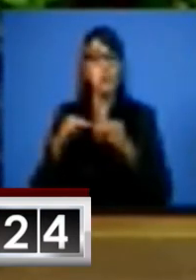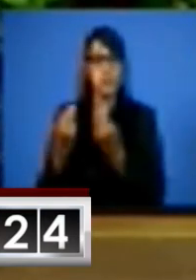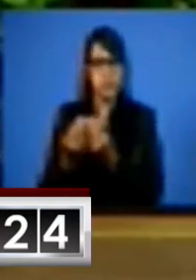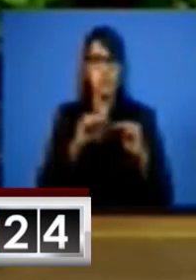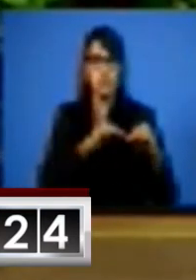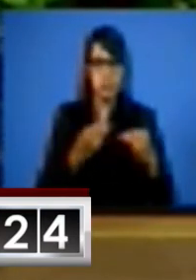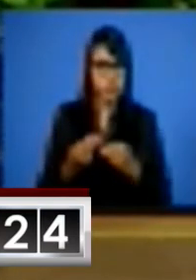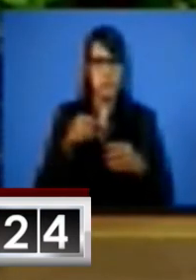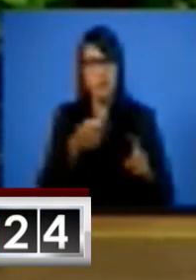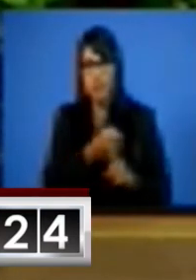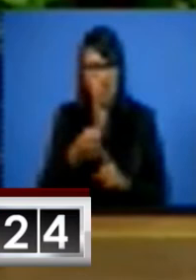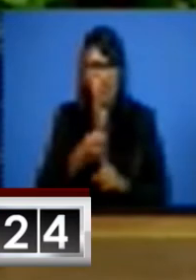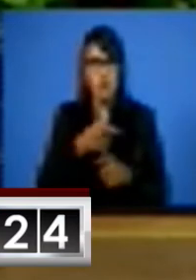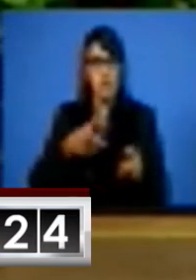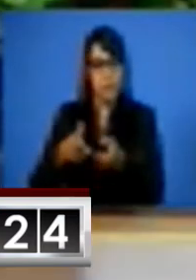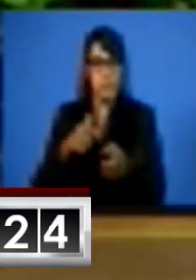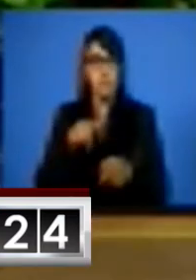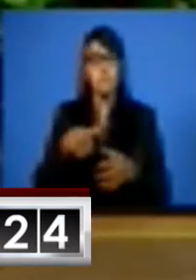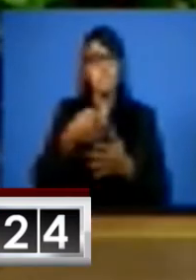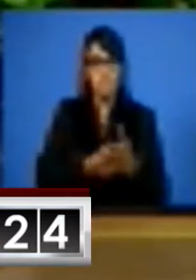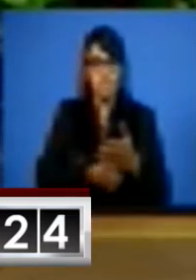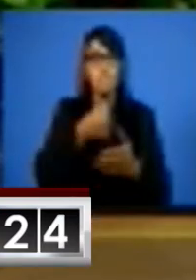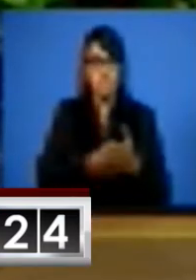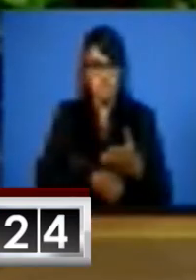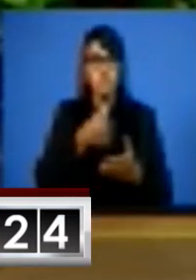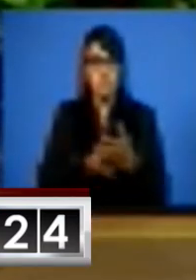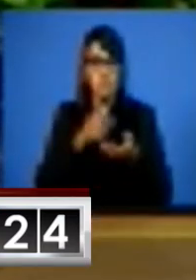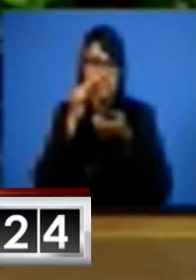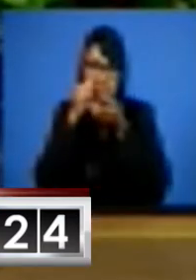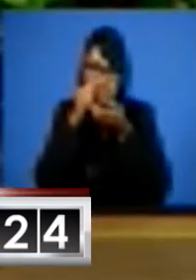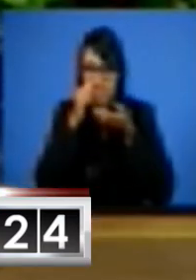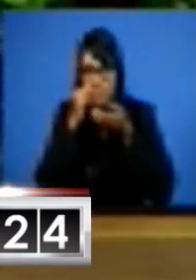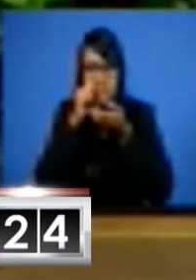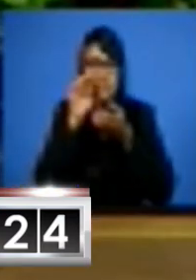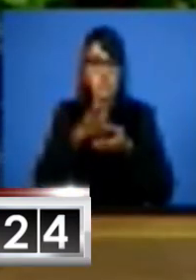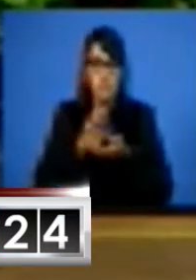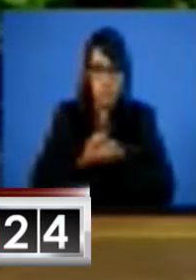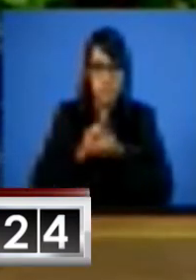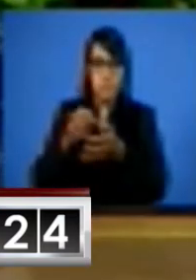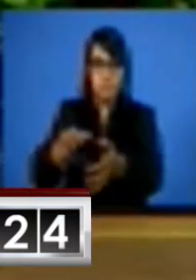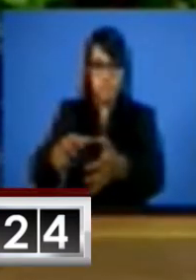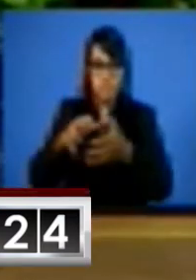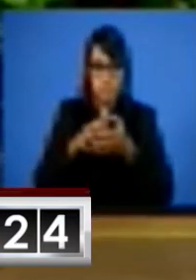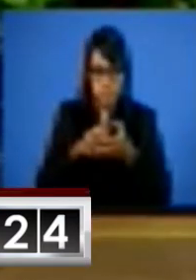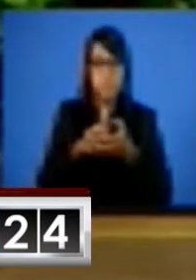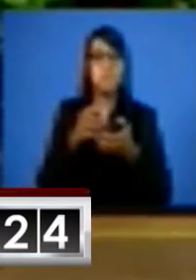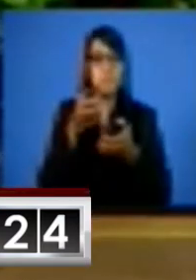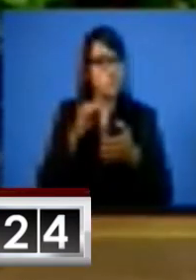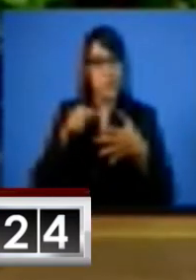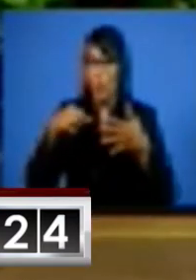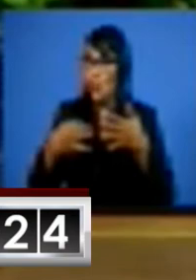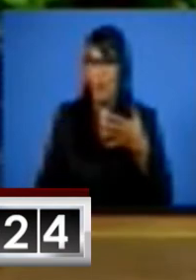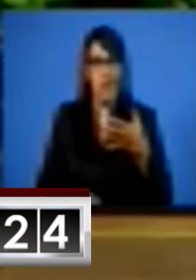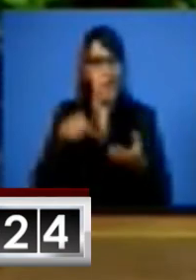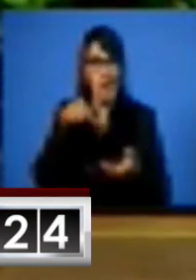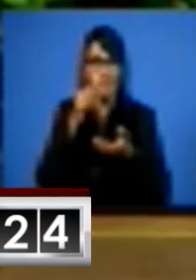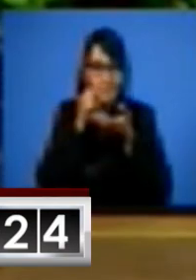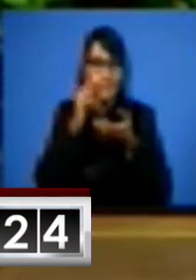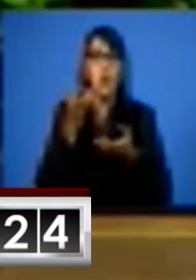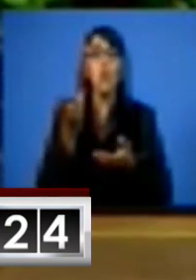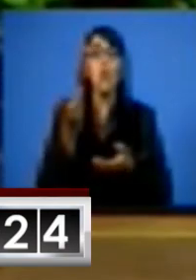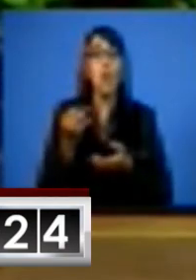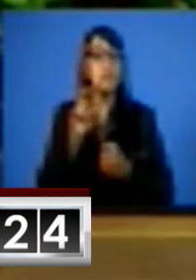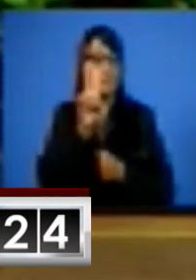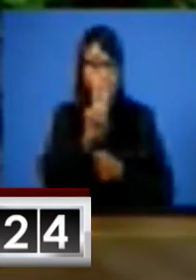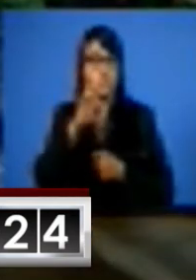delincuenciales en la lucha contra el narcotráfico de captarse en captaron sustancias ilícitas valoradas en